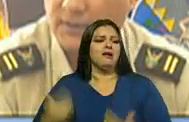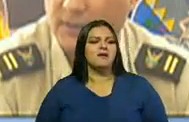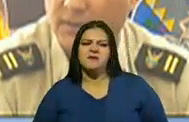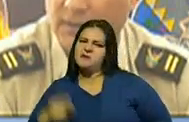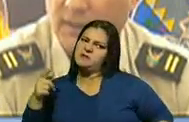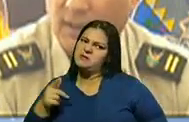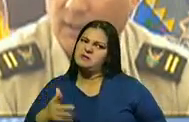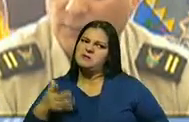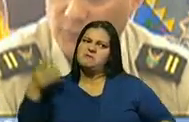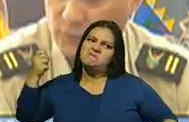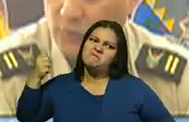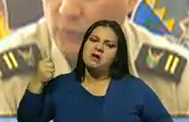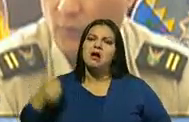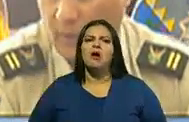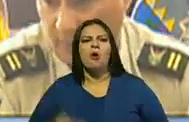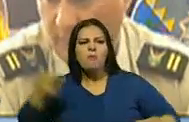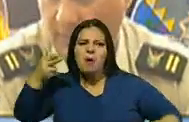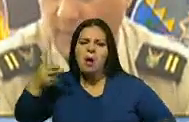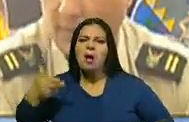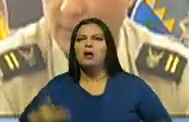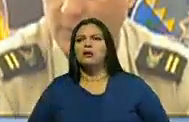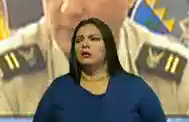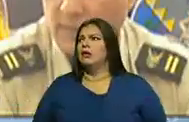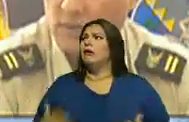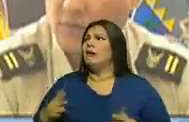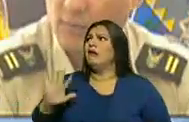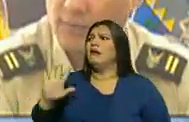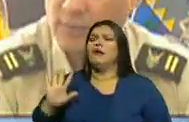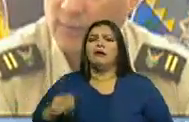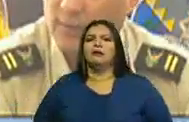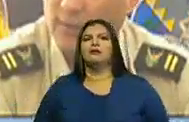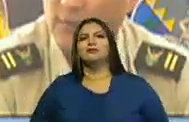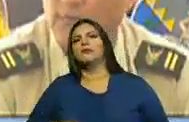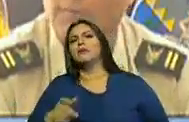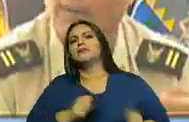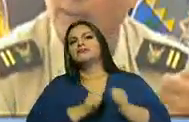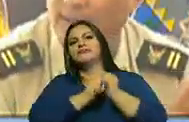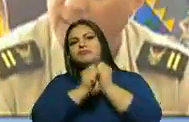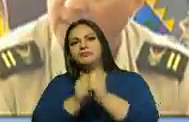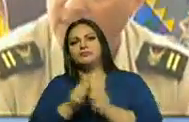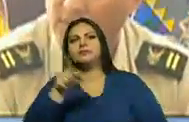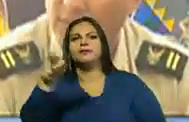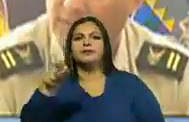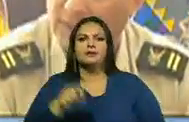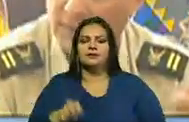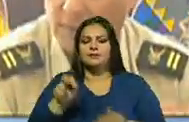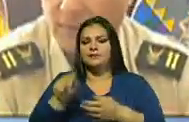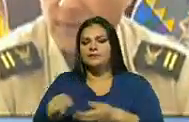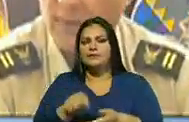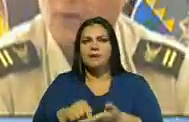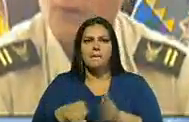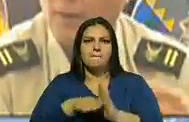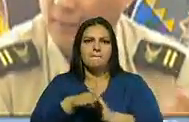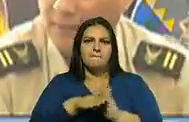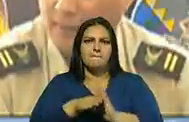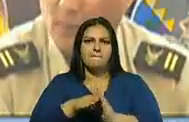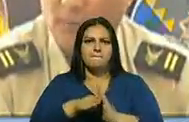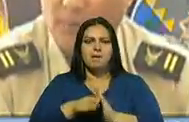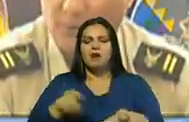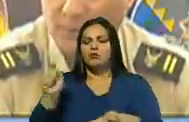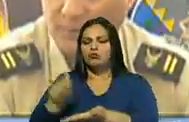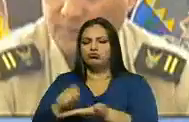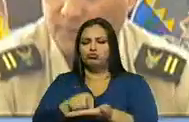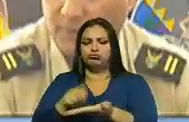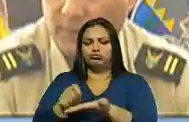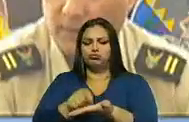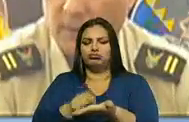tarjetas a la función o a este ciudadano que cumple las funciones de tarjetero para que le haga las transacciones y retiro. Obviamente, por la